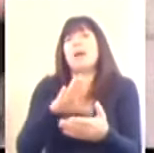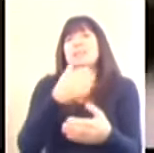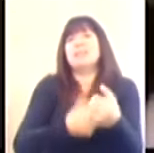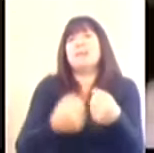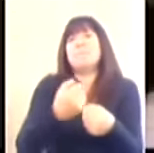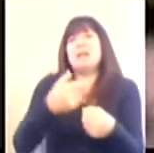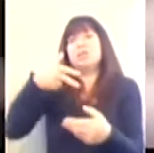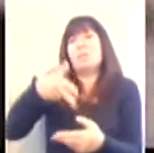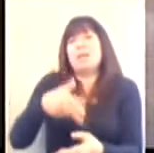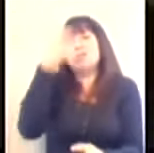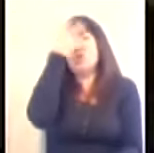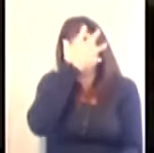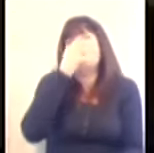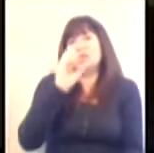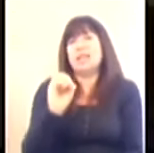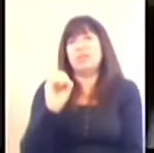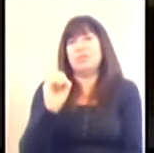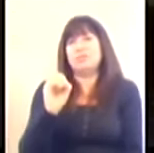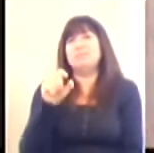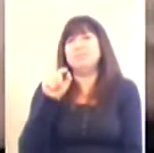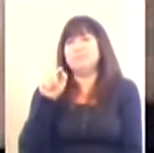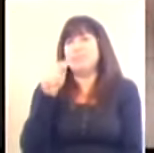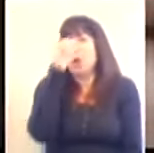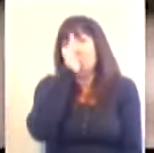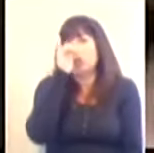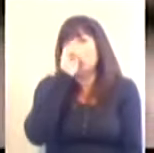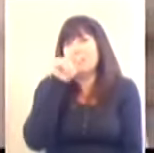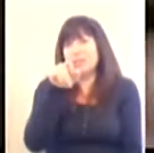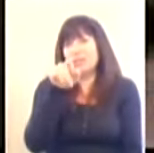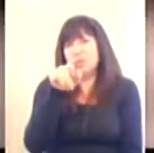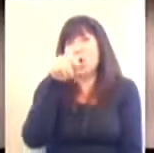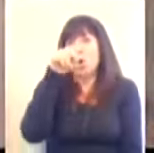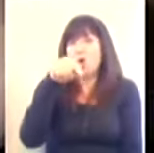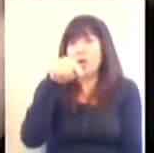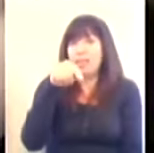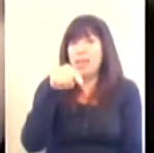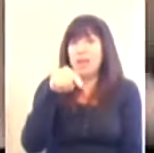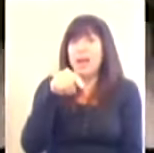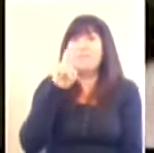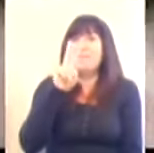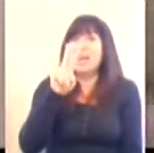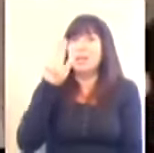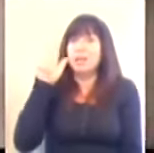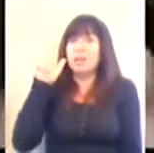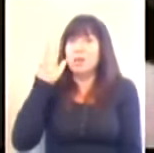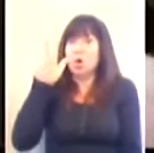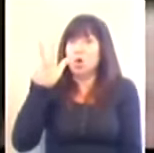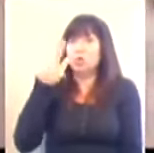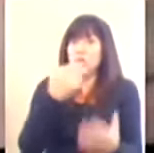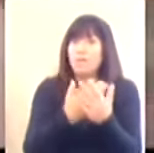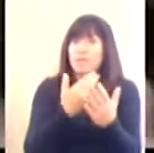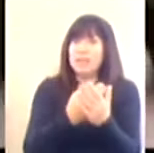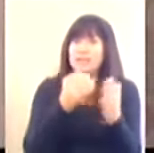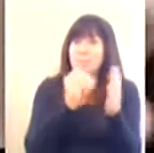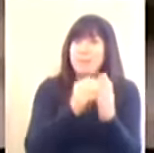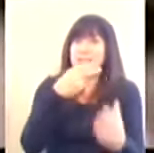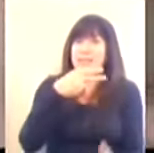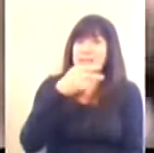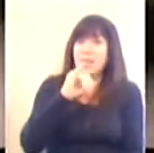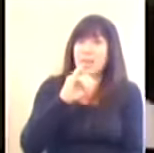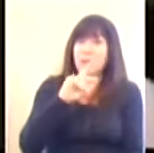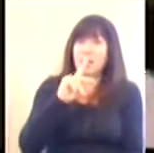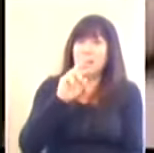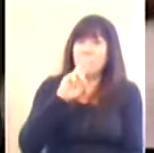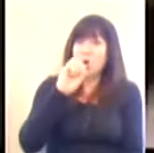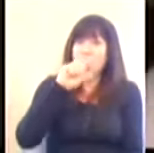petróleo de cero emisión. Hoy día tenemos un potencial de 28 veces más de generación de hidrógeno verde lo que consumimos anualmente